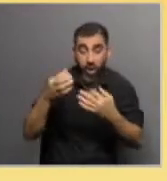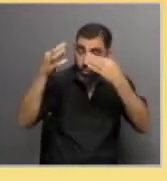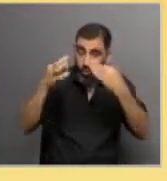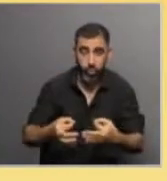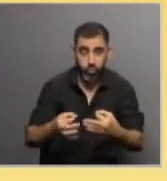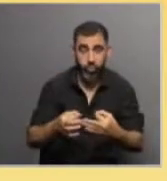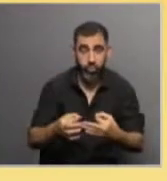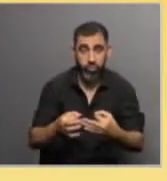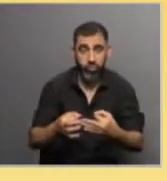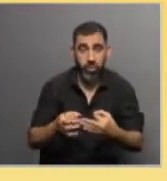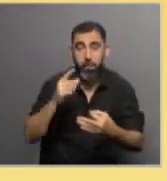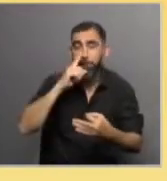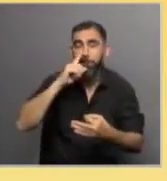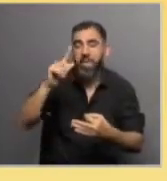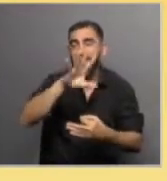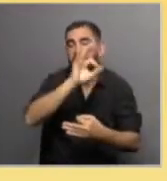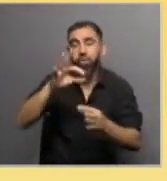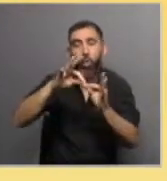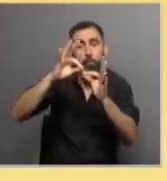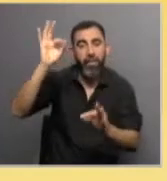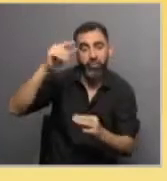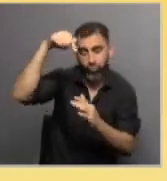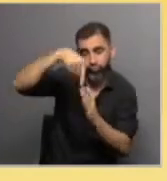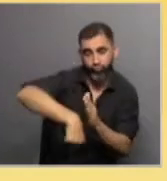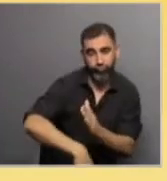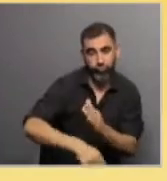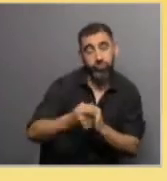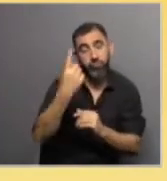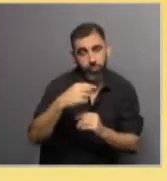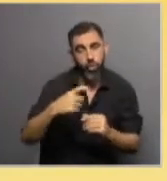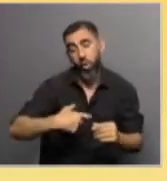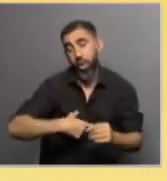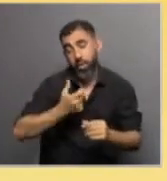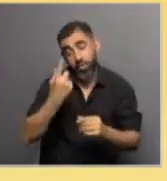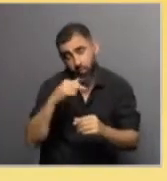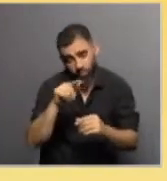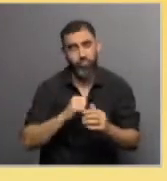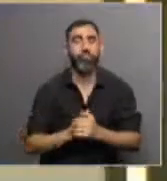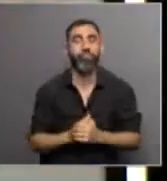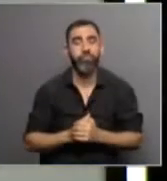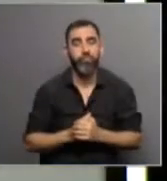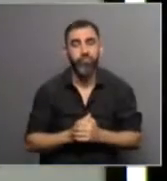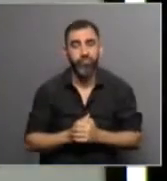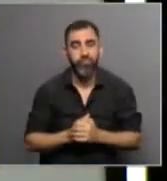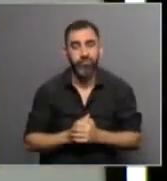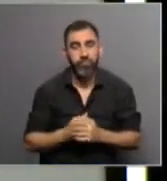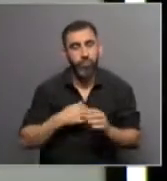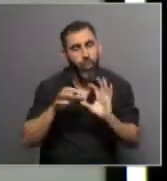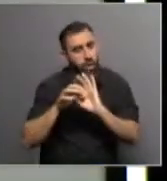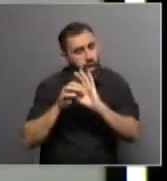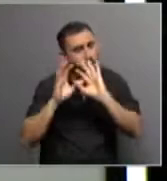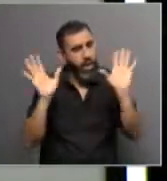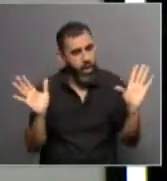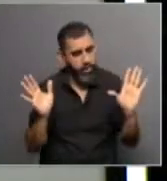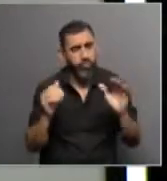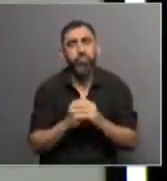encuentra a más de 1500 metros y por lo tanto sale caliente. Está bien. Me queda muy claro algo que mencionabas